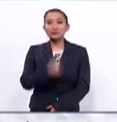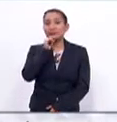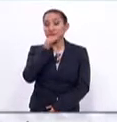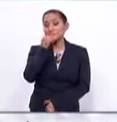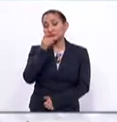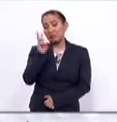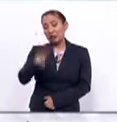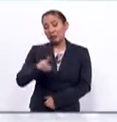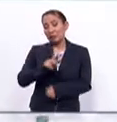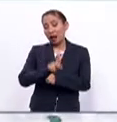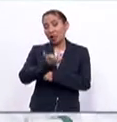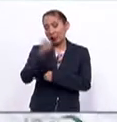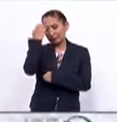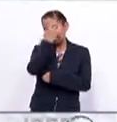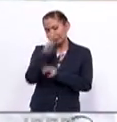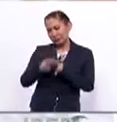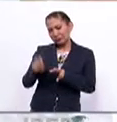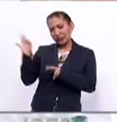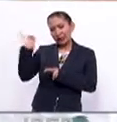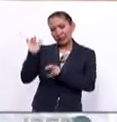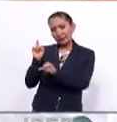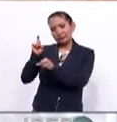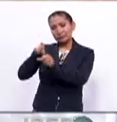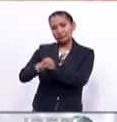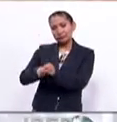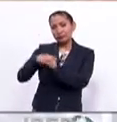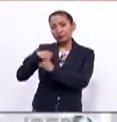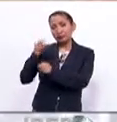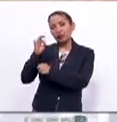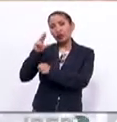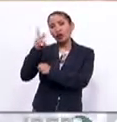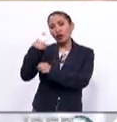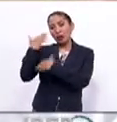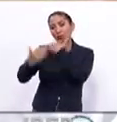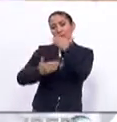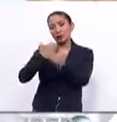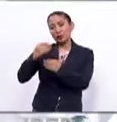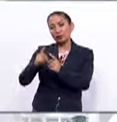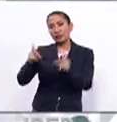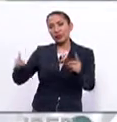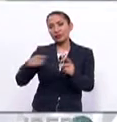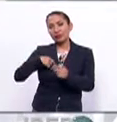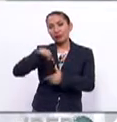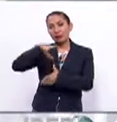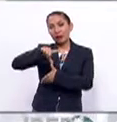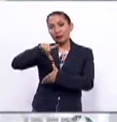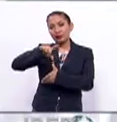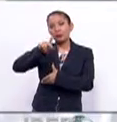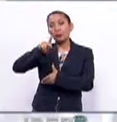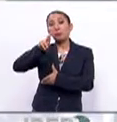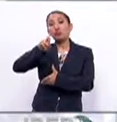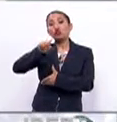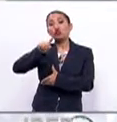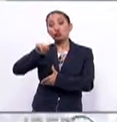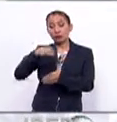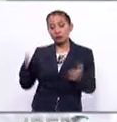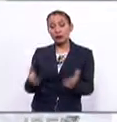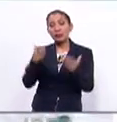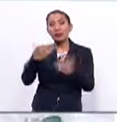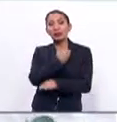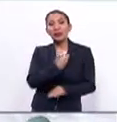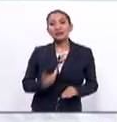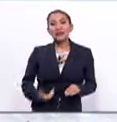También admitió que Paraguay analiza la posibilidad de incorporarse al Foro para el Progreso y Desarrollo de América Latina, PROSUR, que es promovido